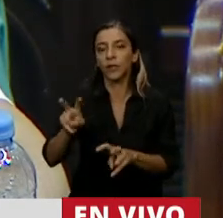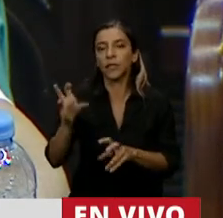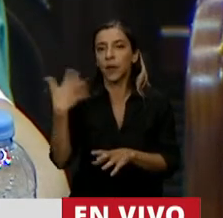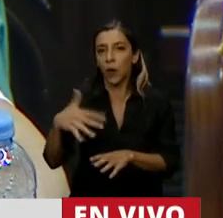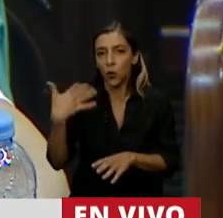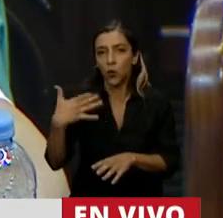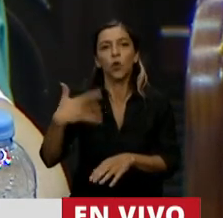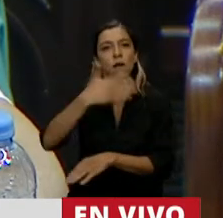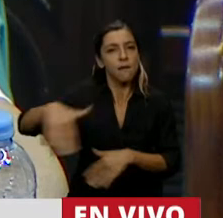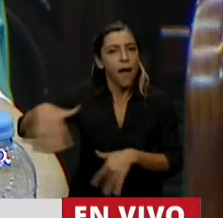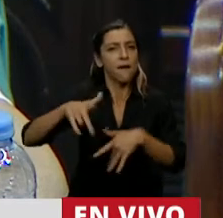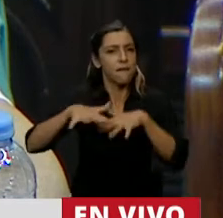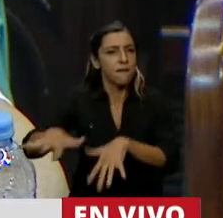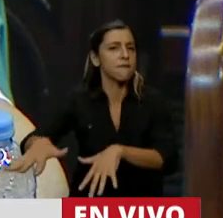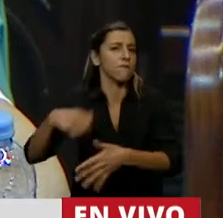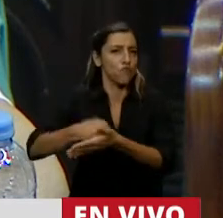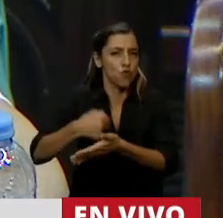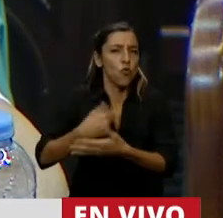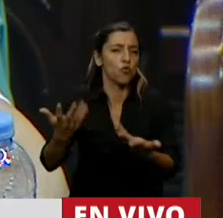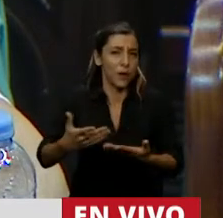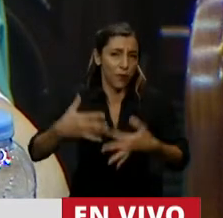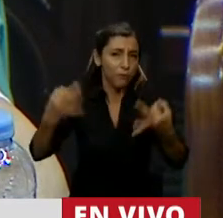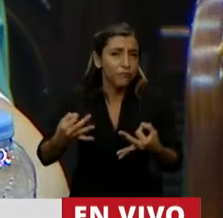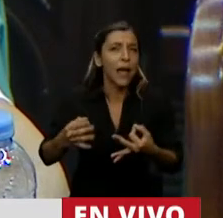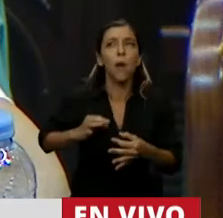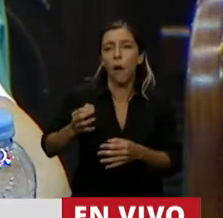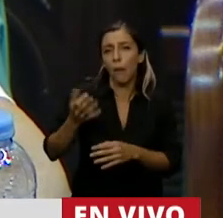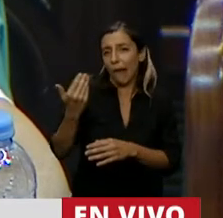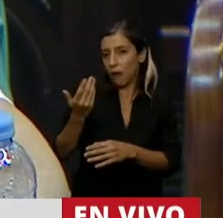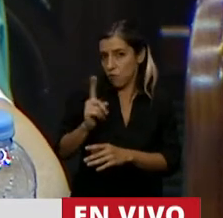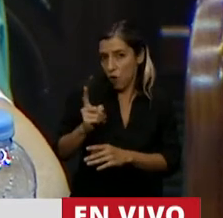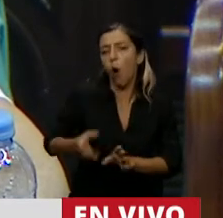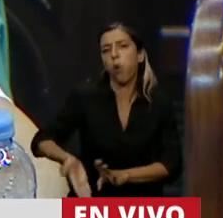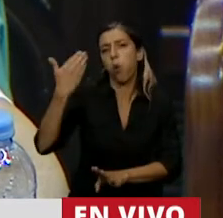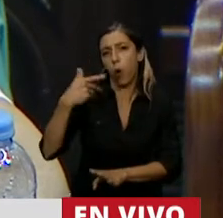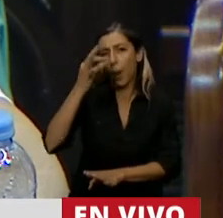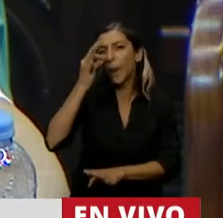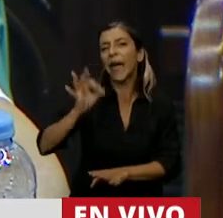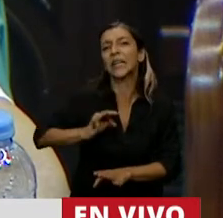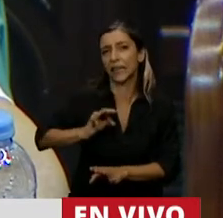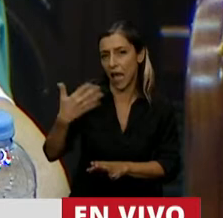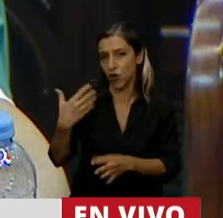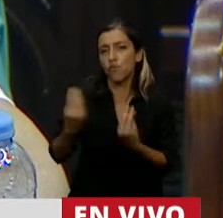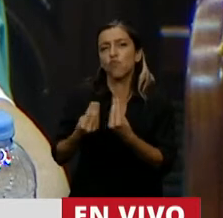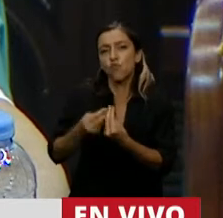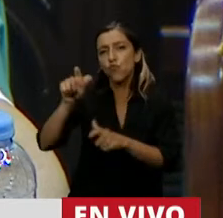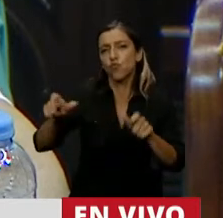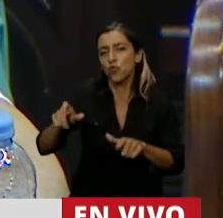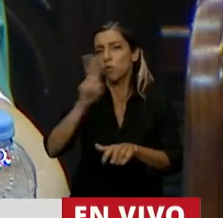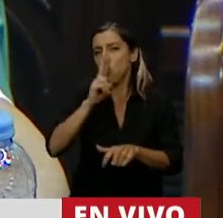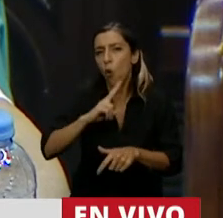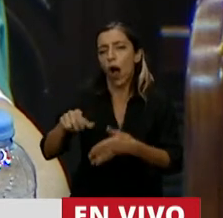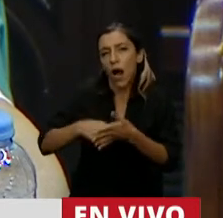de las calles por más de 20 años. Y esa lucha de ese colectivo de